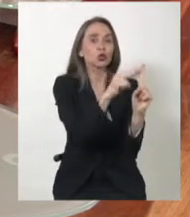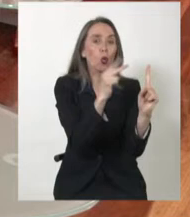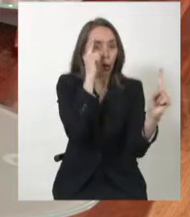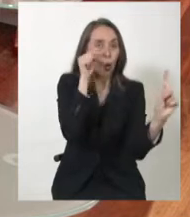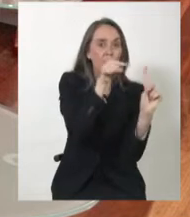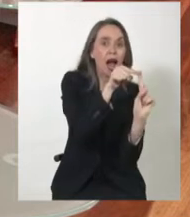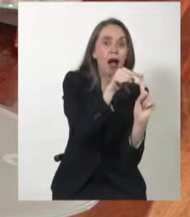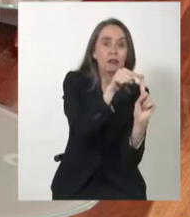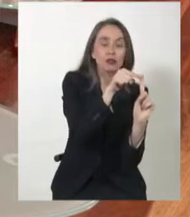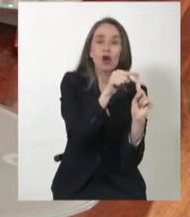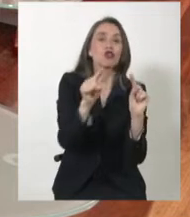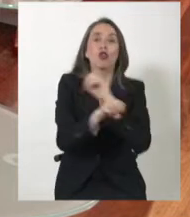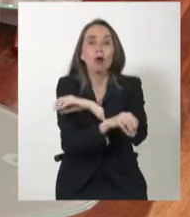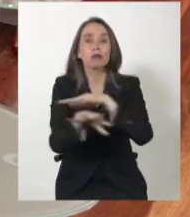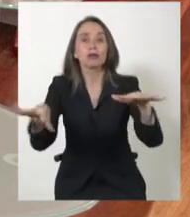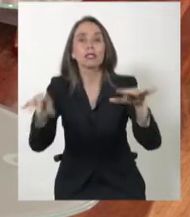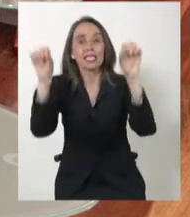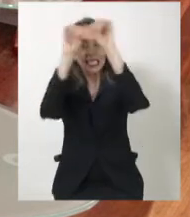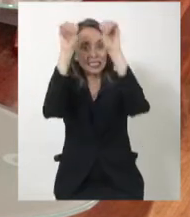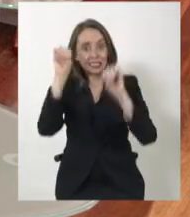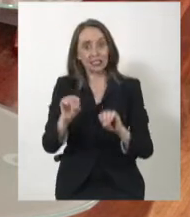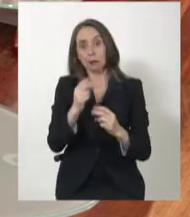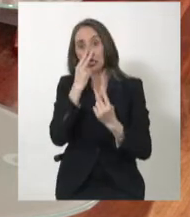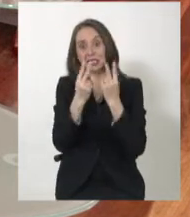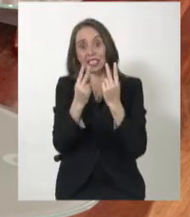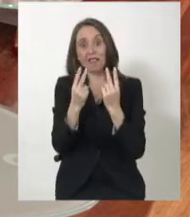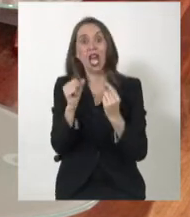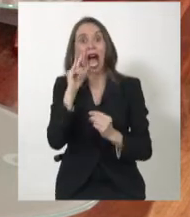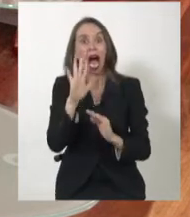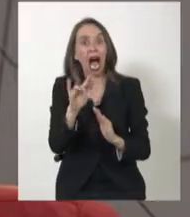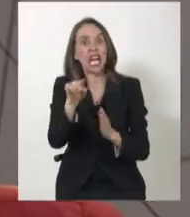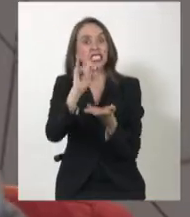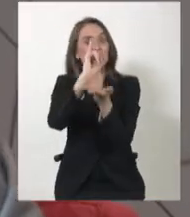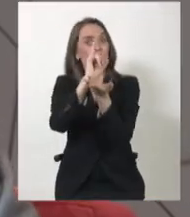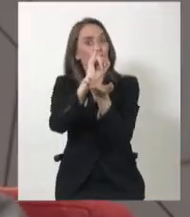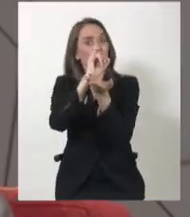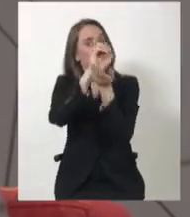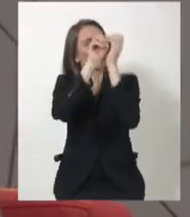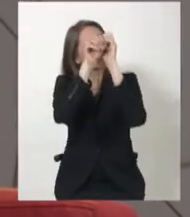más bien estructural. Entonces, si esto es así, pueden haber ciertas